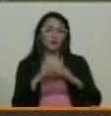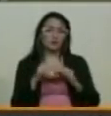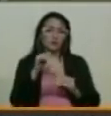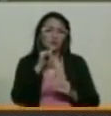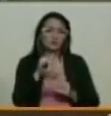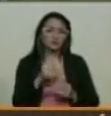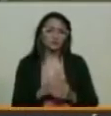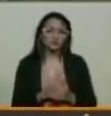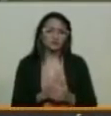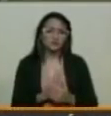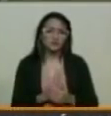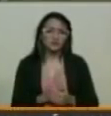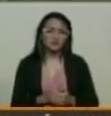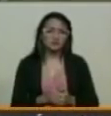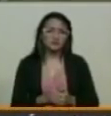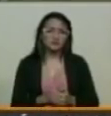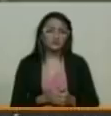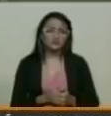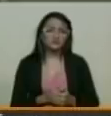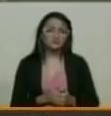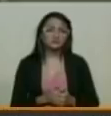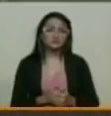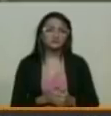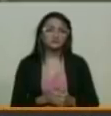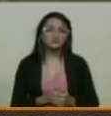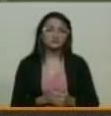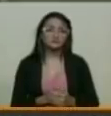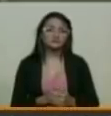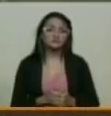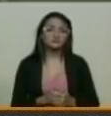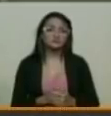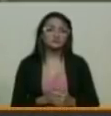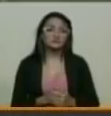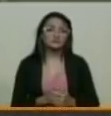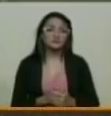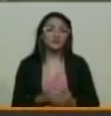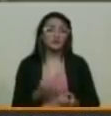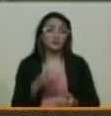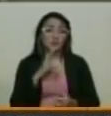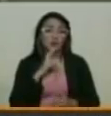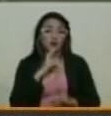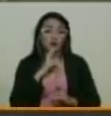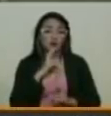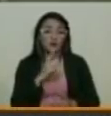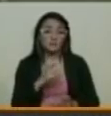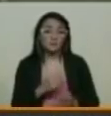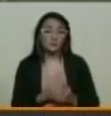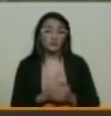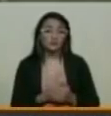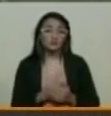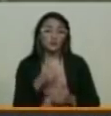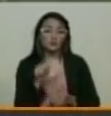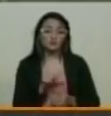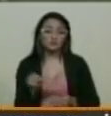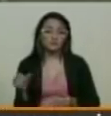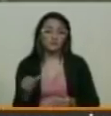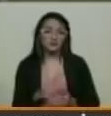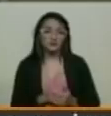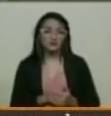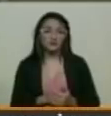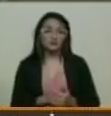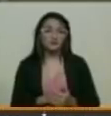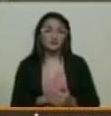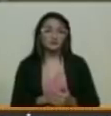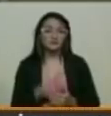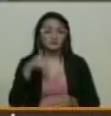de denuncias que se hizo. Y con base a eso, como dije, le dimos respuestas hace ya unas semanas. La tinta indeleble,